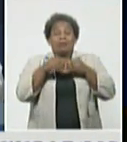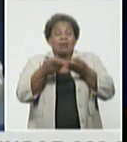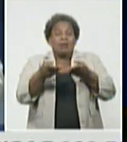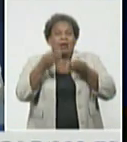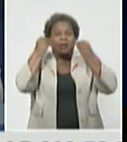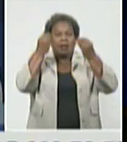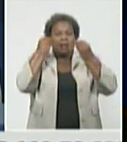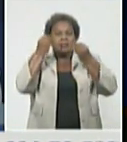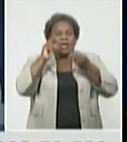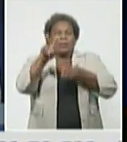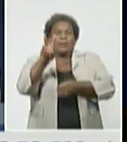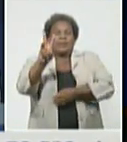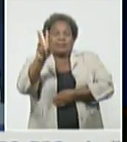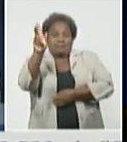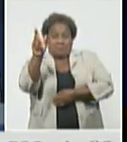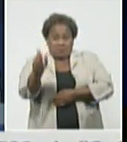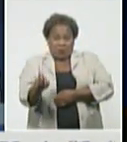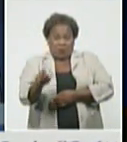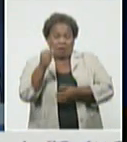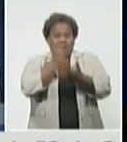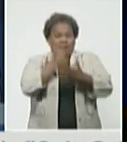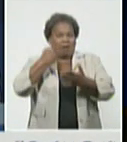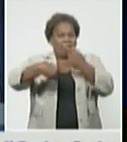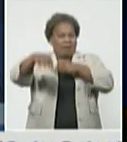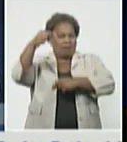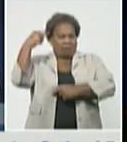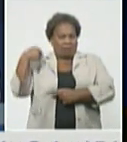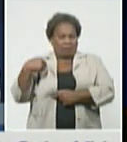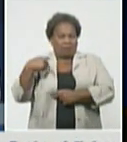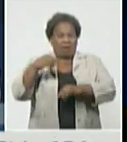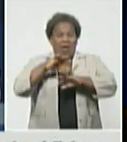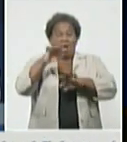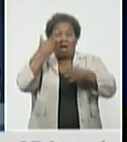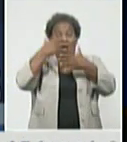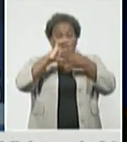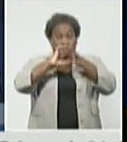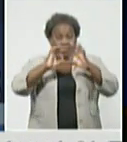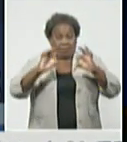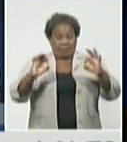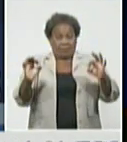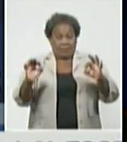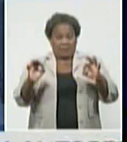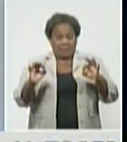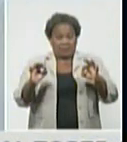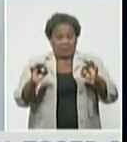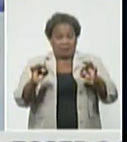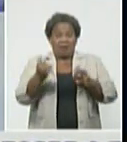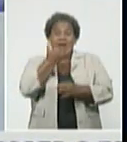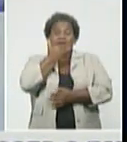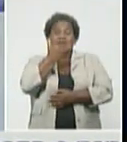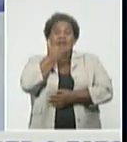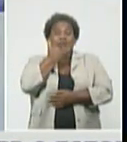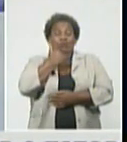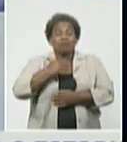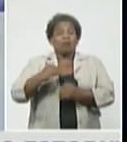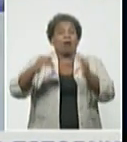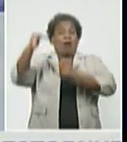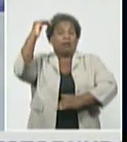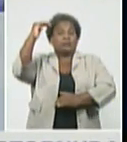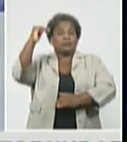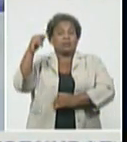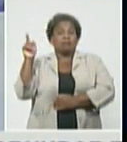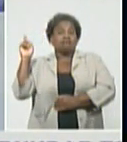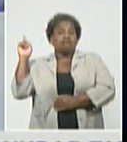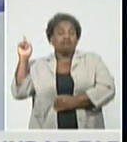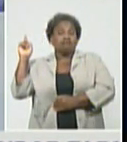en el día de ayer, pues Artemisa, con la tasa más alta de casos confirmados por